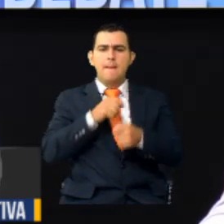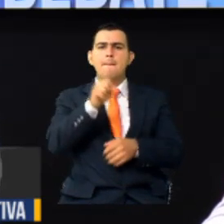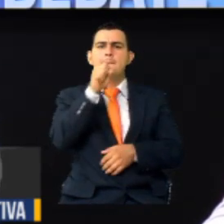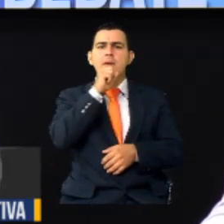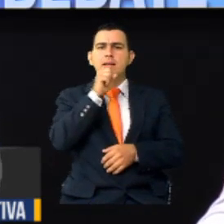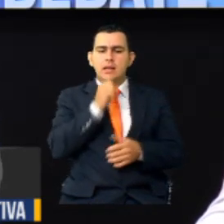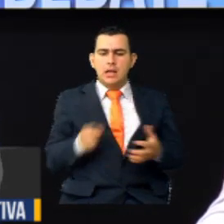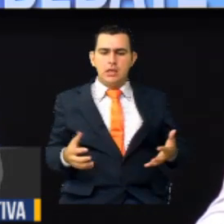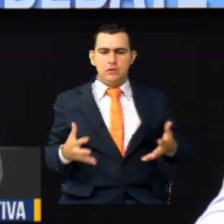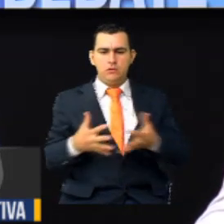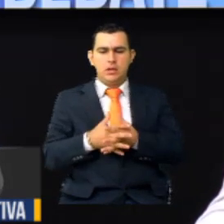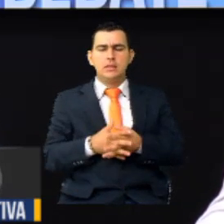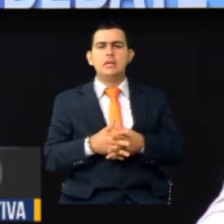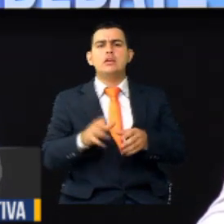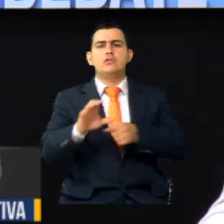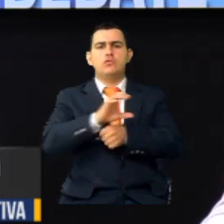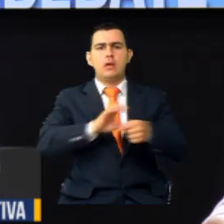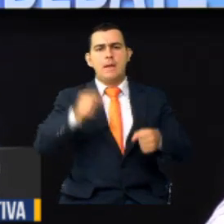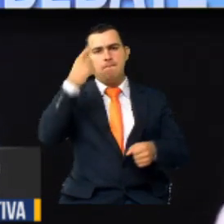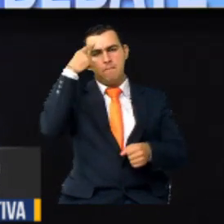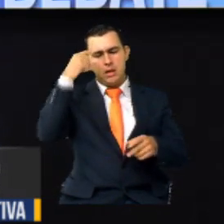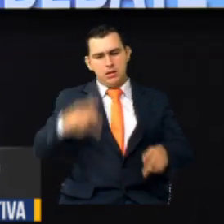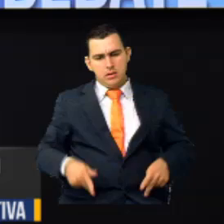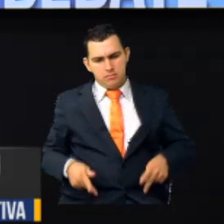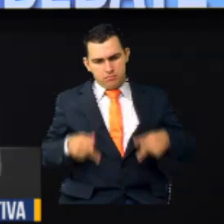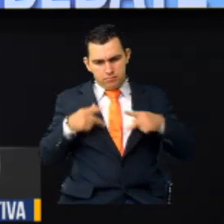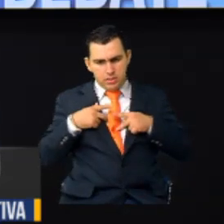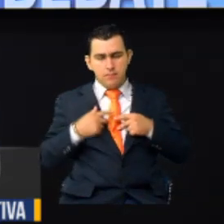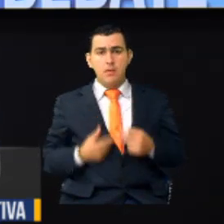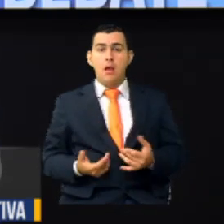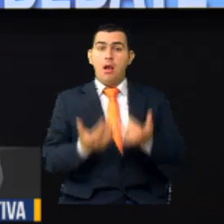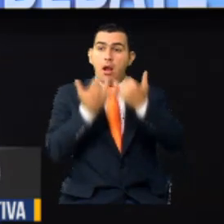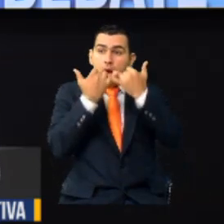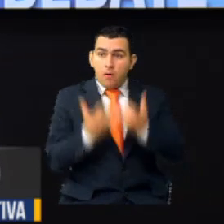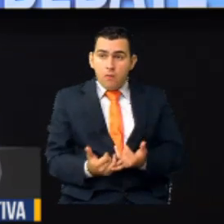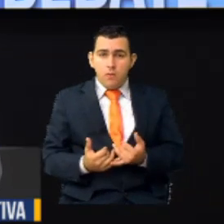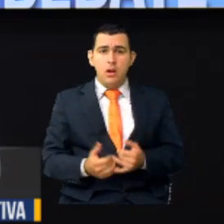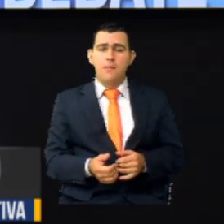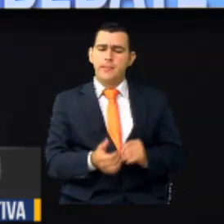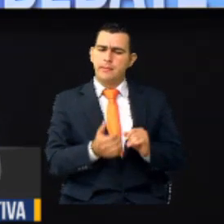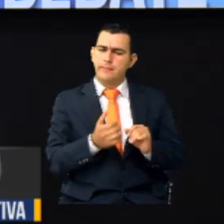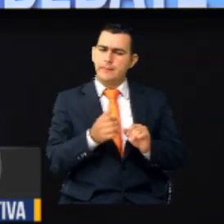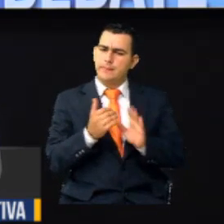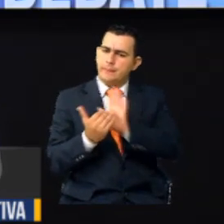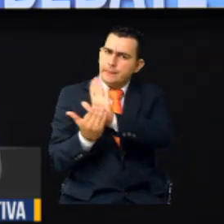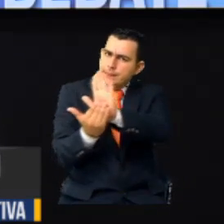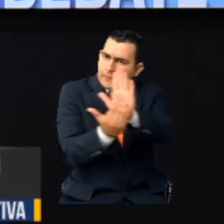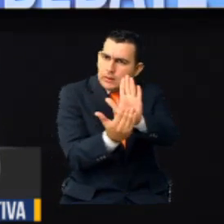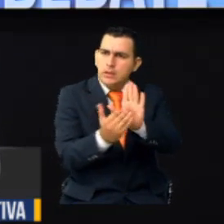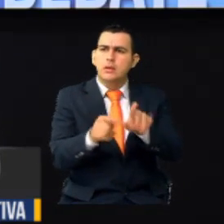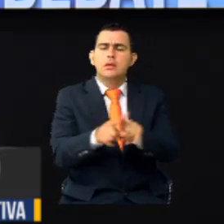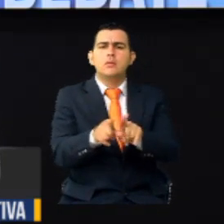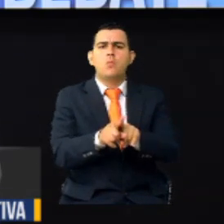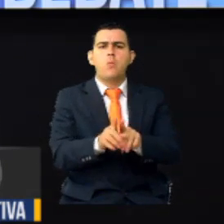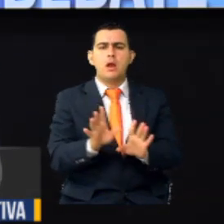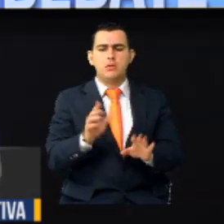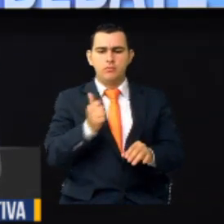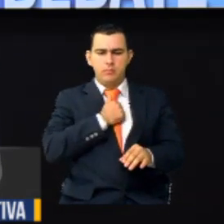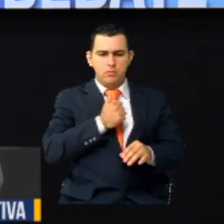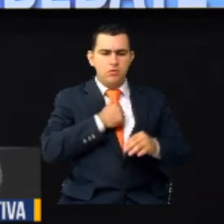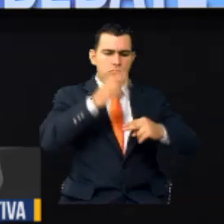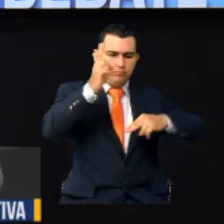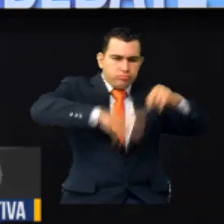incluyendo una ciudad para la vida, y tenemos que empezar a partir de un ejemplo histórico que tenemos en Barranca Bermeja, como es la